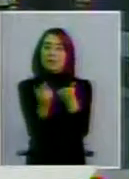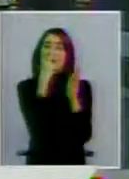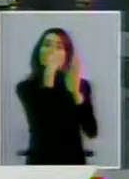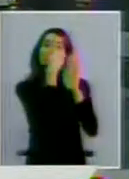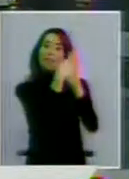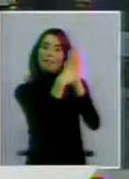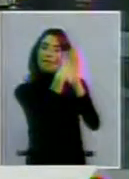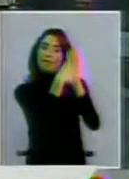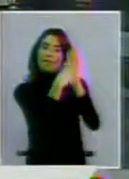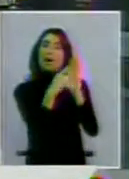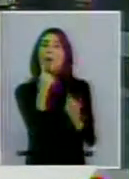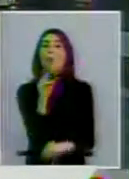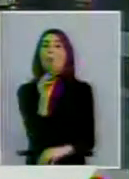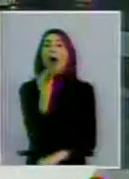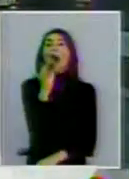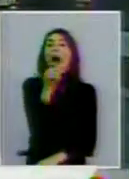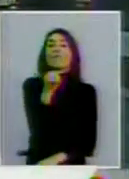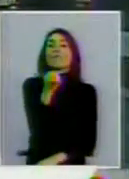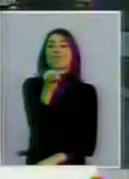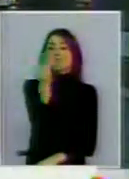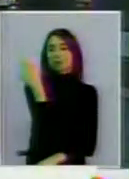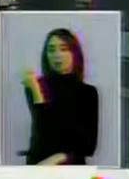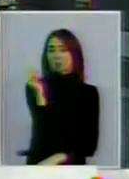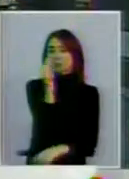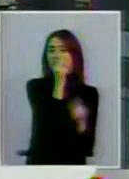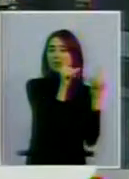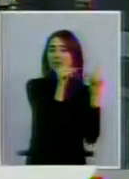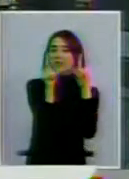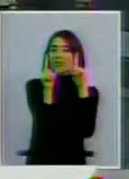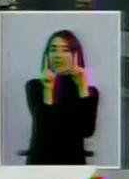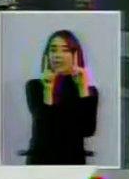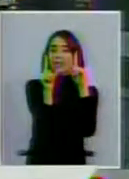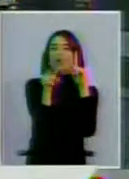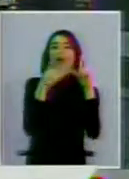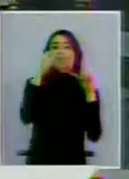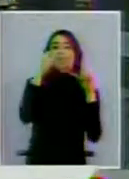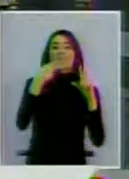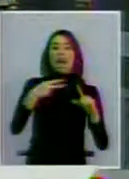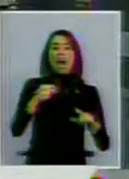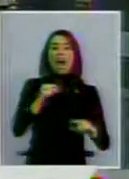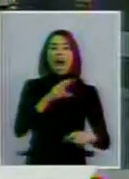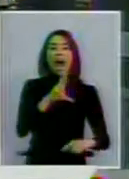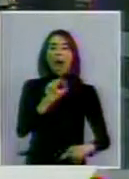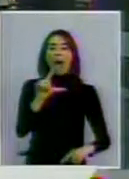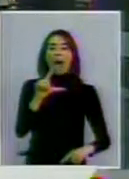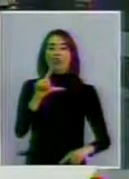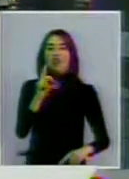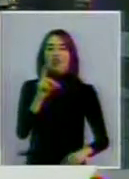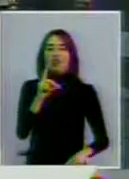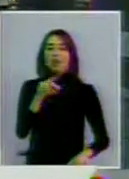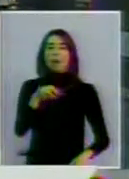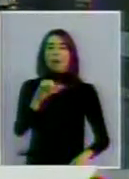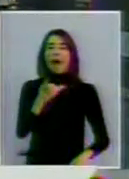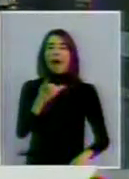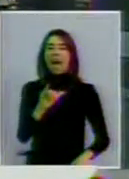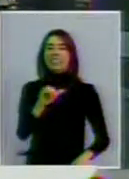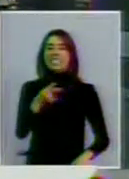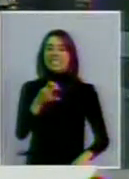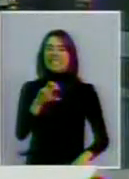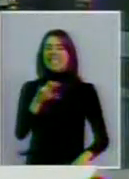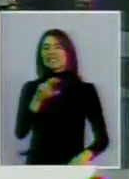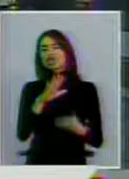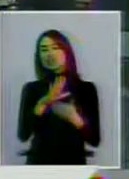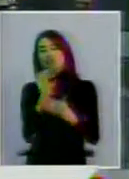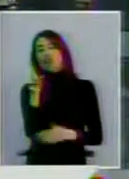un aviso, Andrea, veíamos recién un extracto de las declaraciones de Harold Mayne Nichols. ¿Sí? En